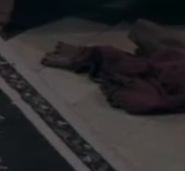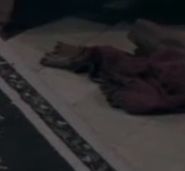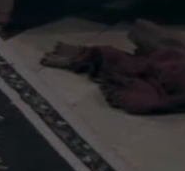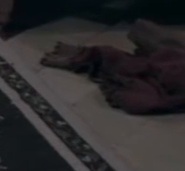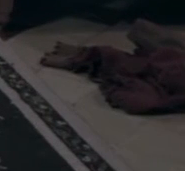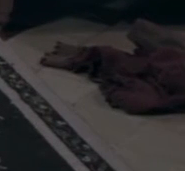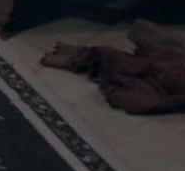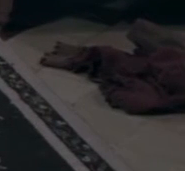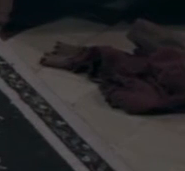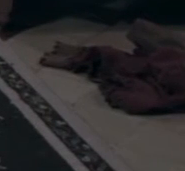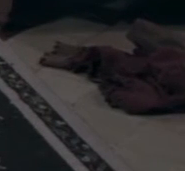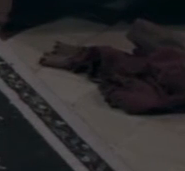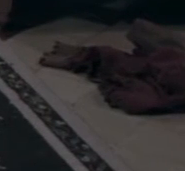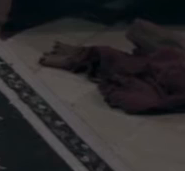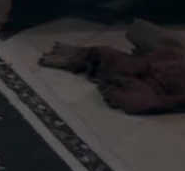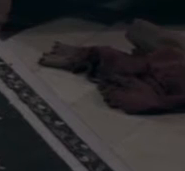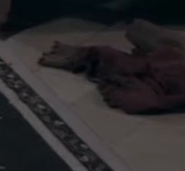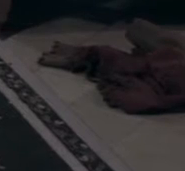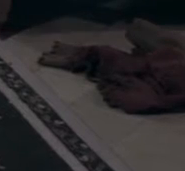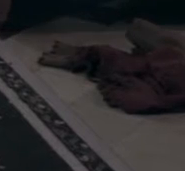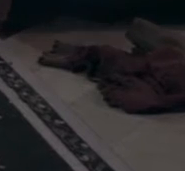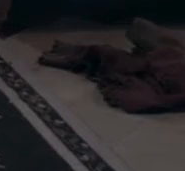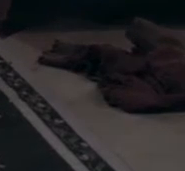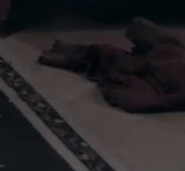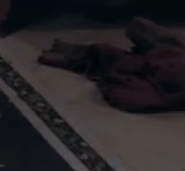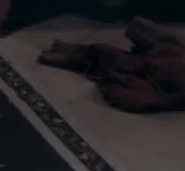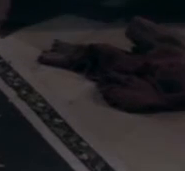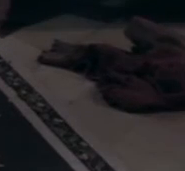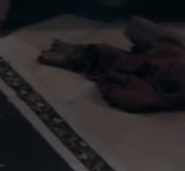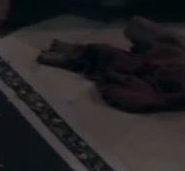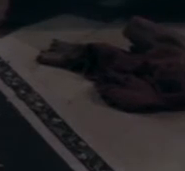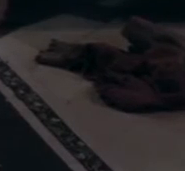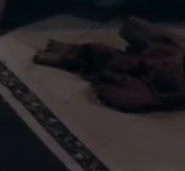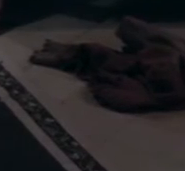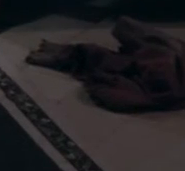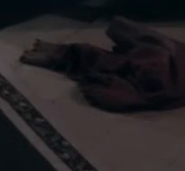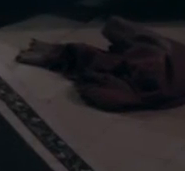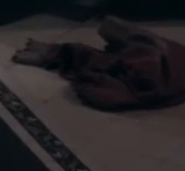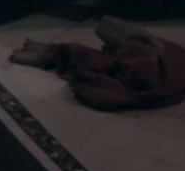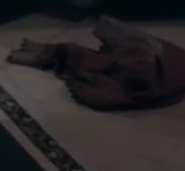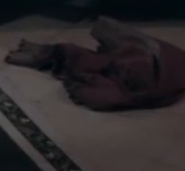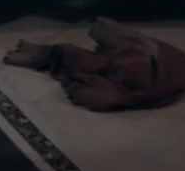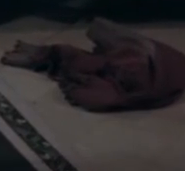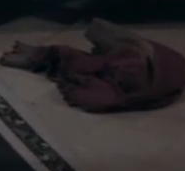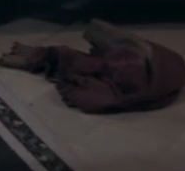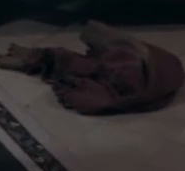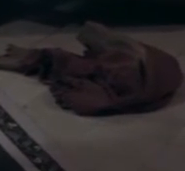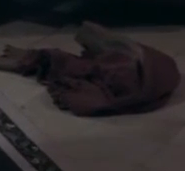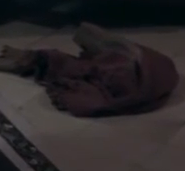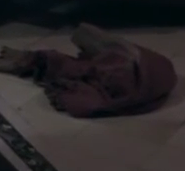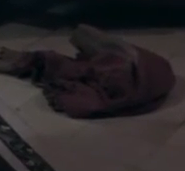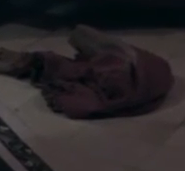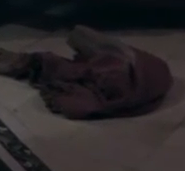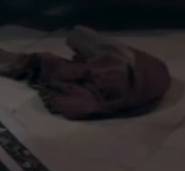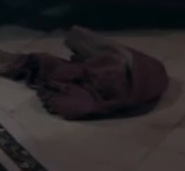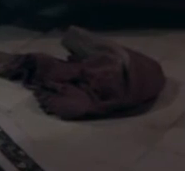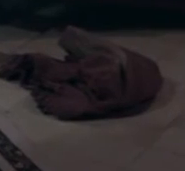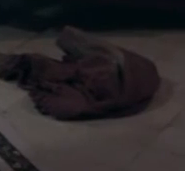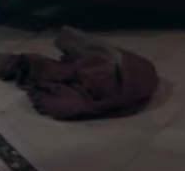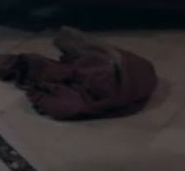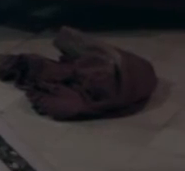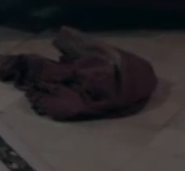muy agradecidos con el trabajo de Patricia, que siempre es incómodo, polémico, pionero,